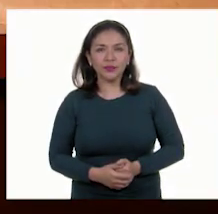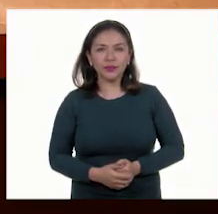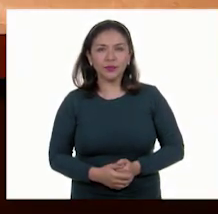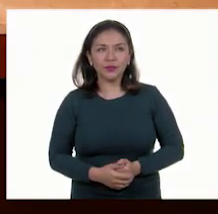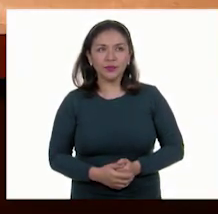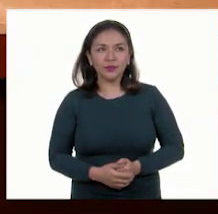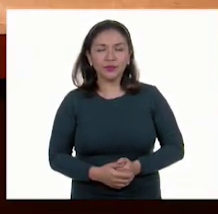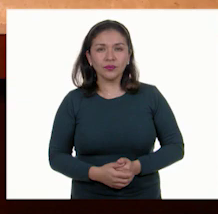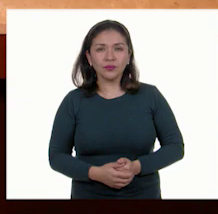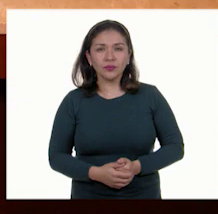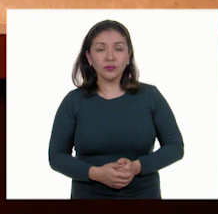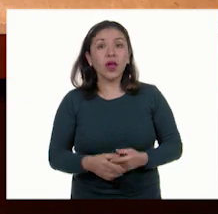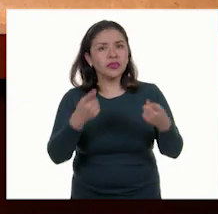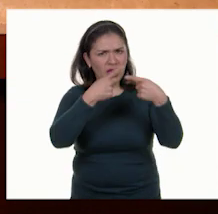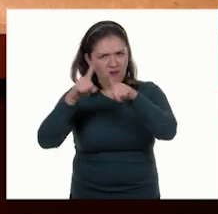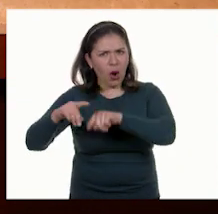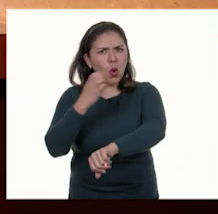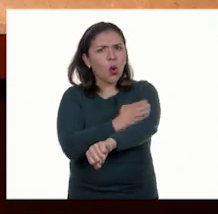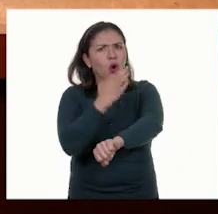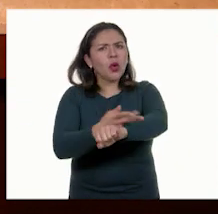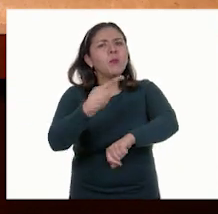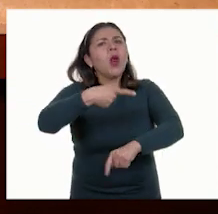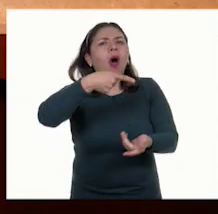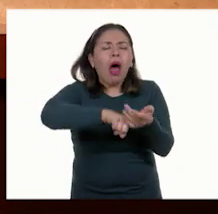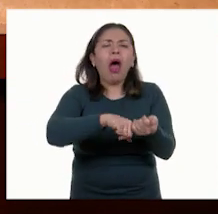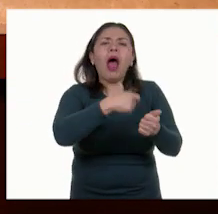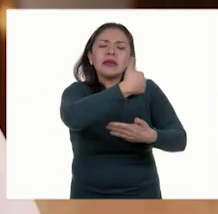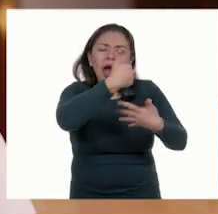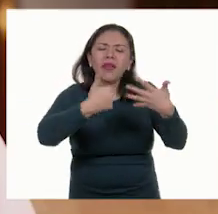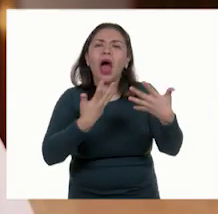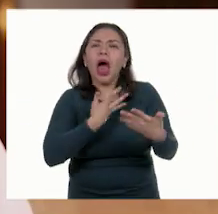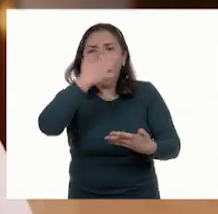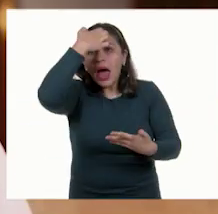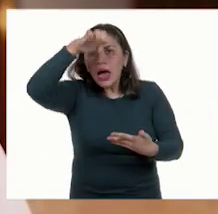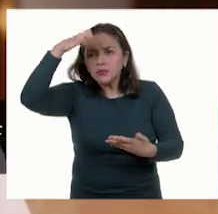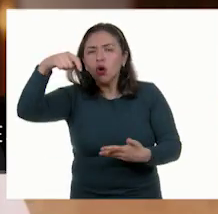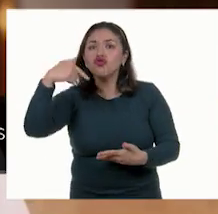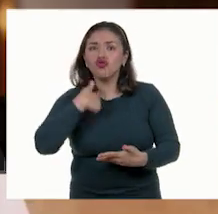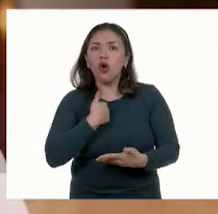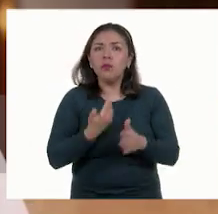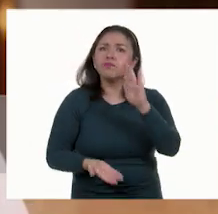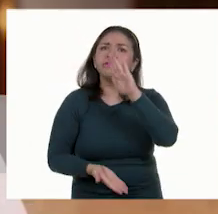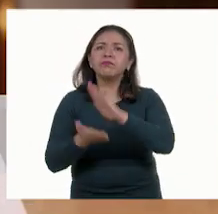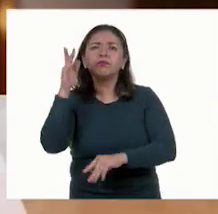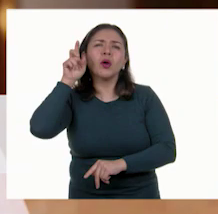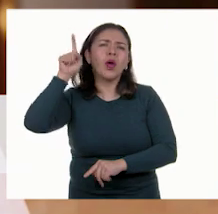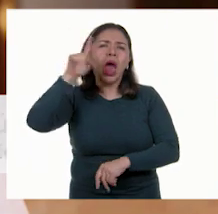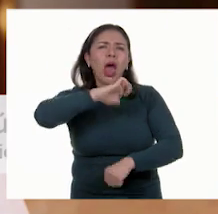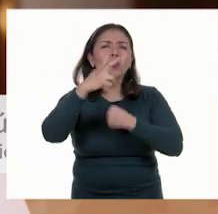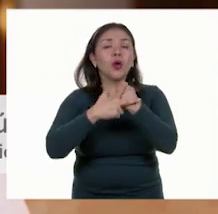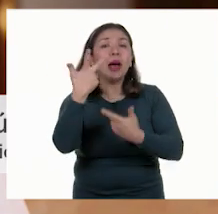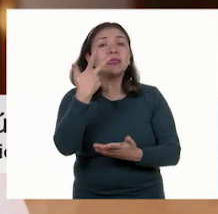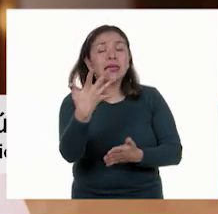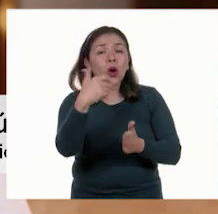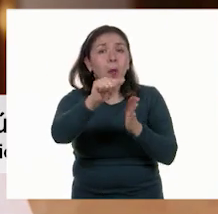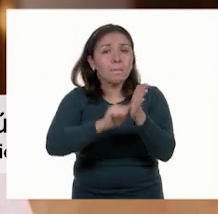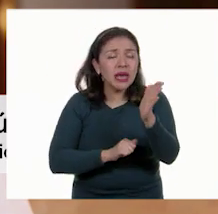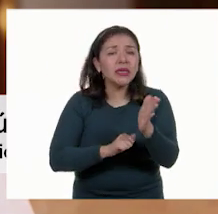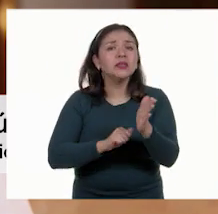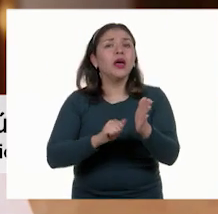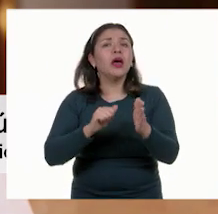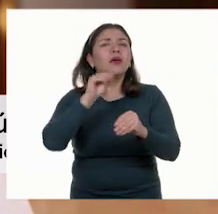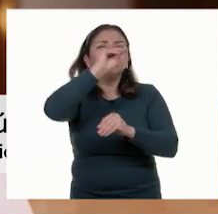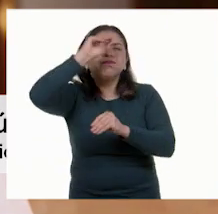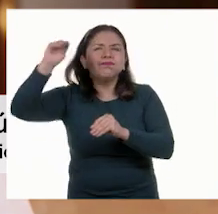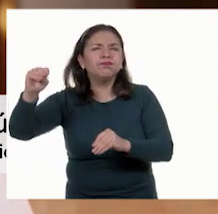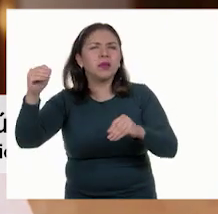Somos varios coordinadores, pero cada quien tiene su propia experiencia, ¿no? Yo tuve una gira de 5 meses por Europa, Medio Oriente, una